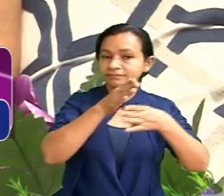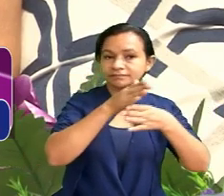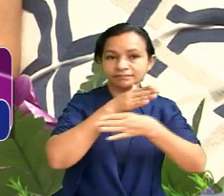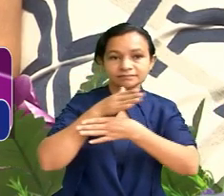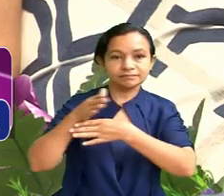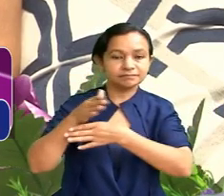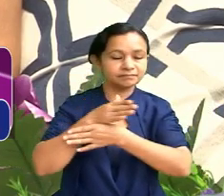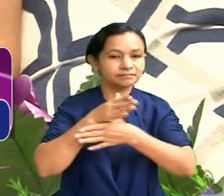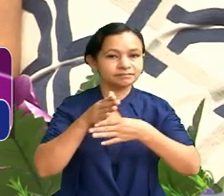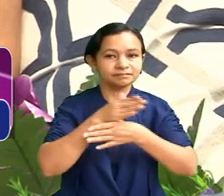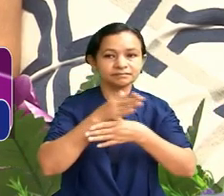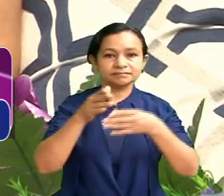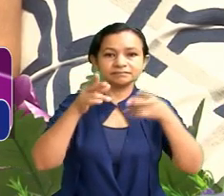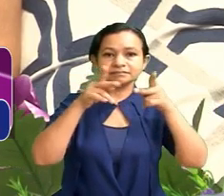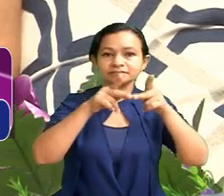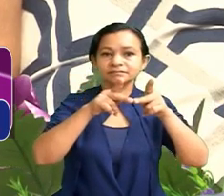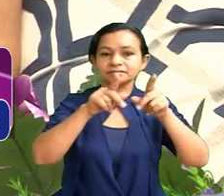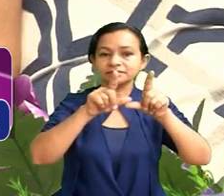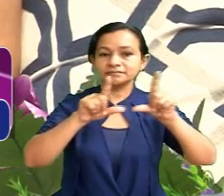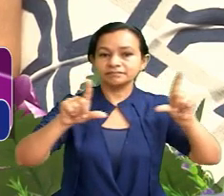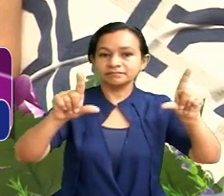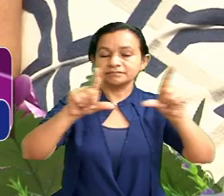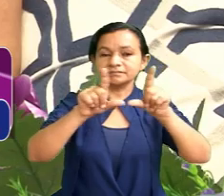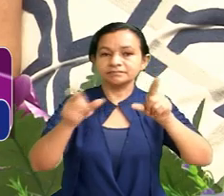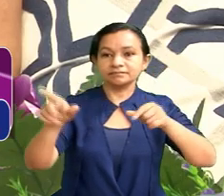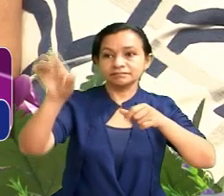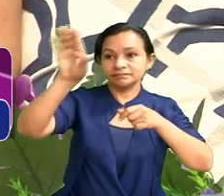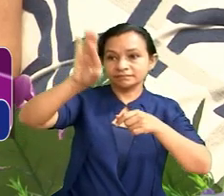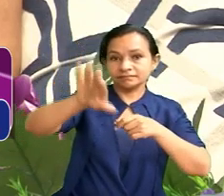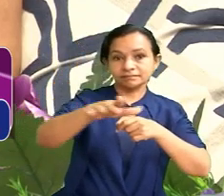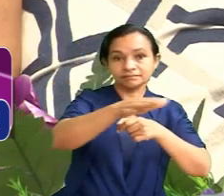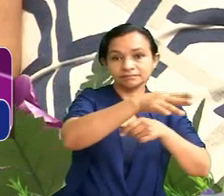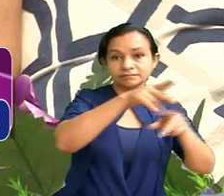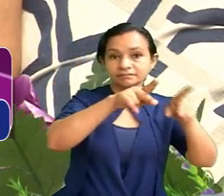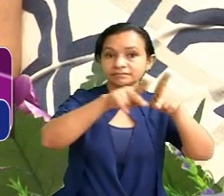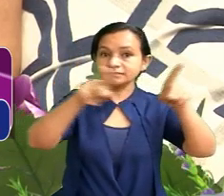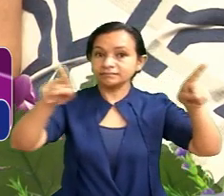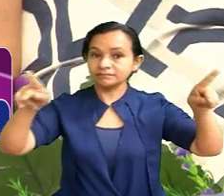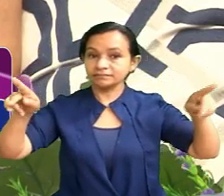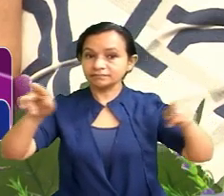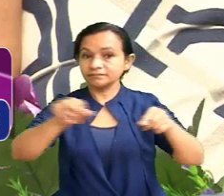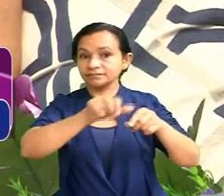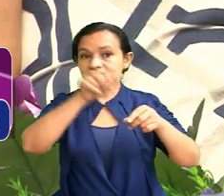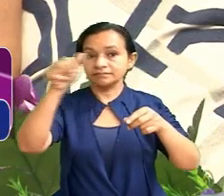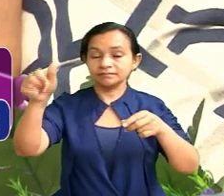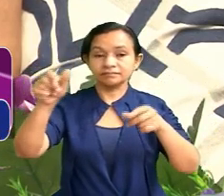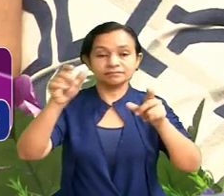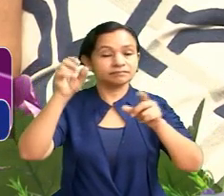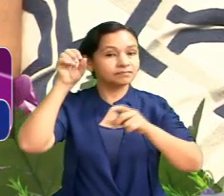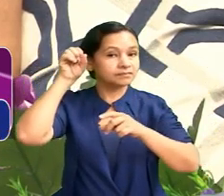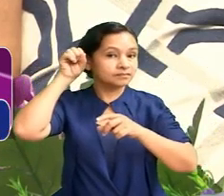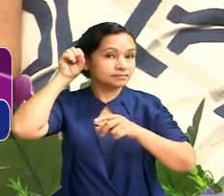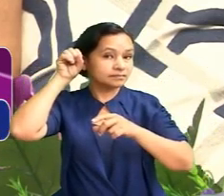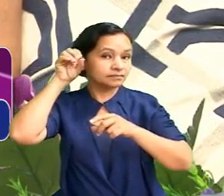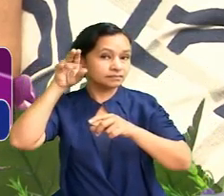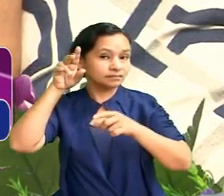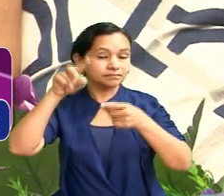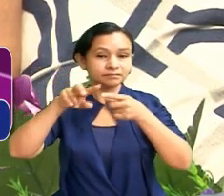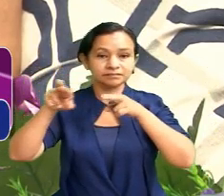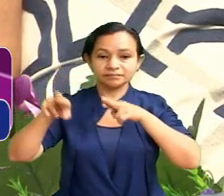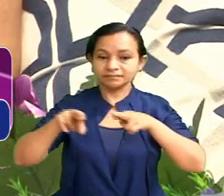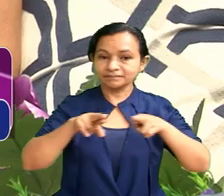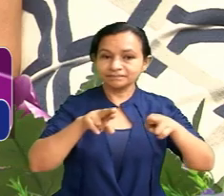municipios que cuentan con playas pero hay otros municipios que también tienen algunos otros sitios turísticos naturales como ríos